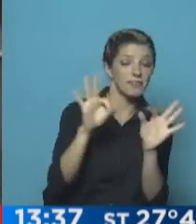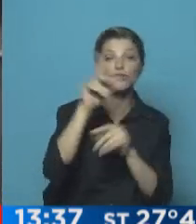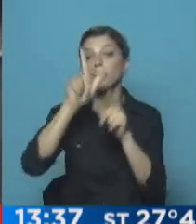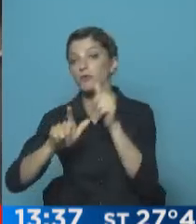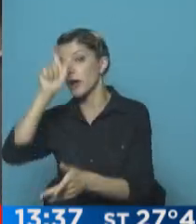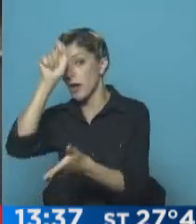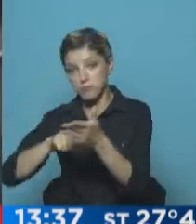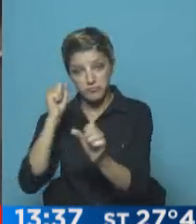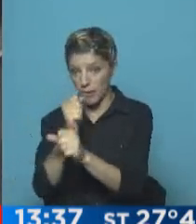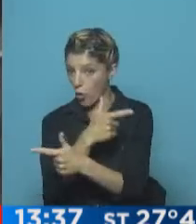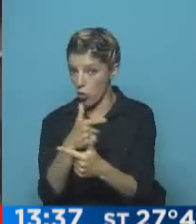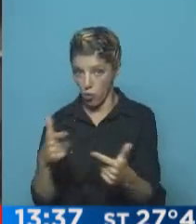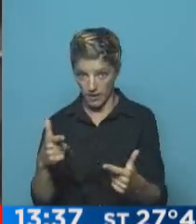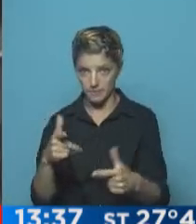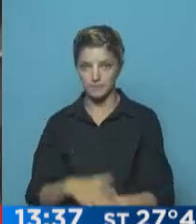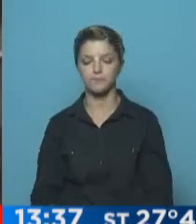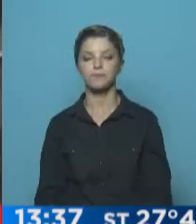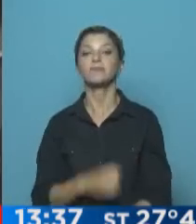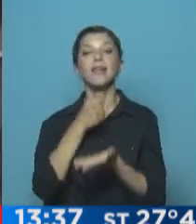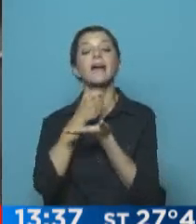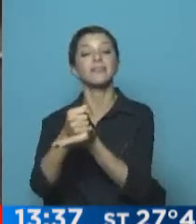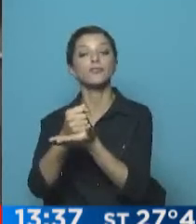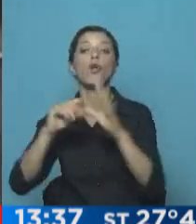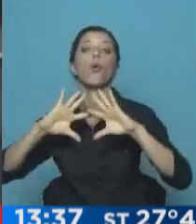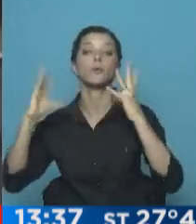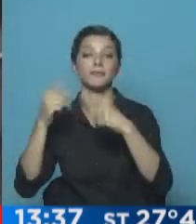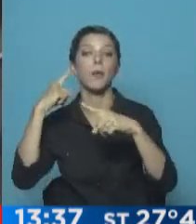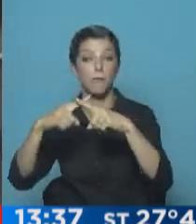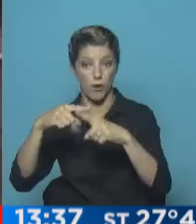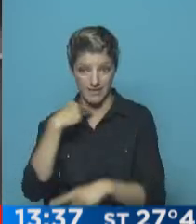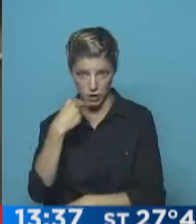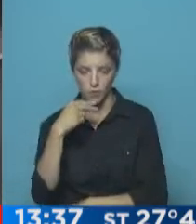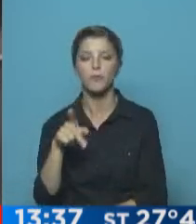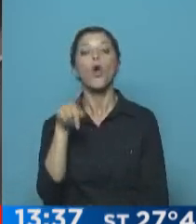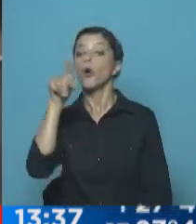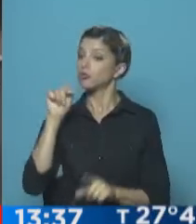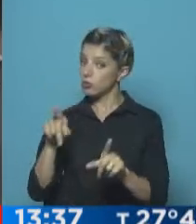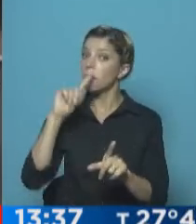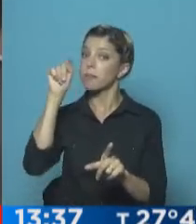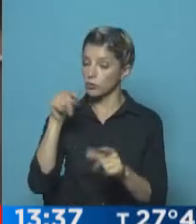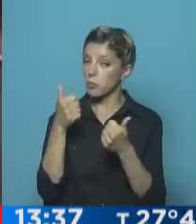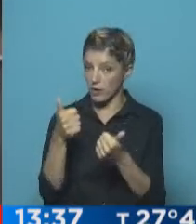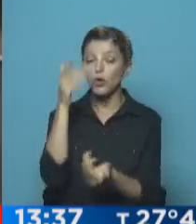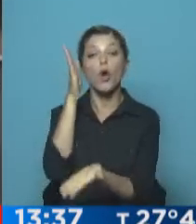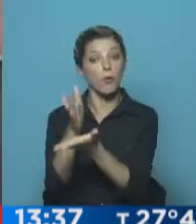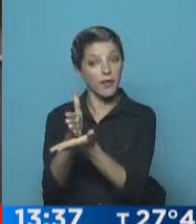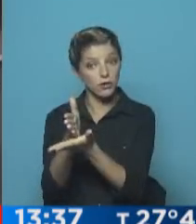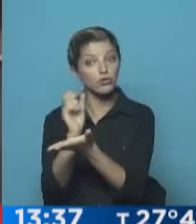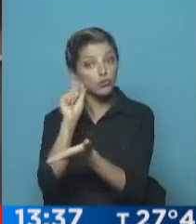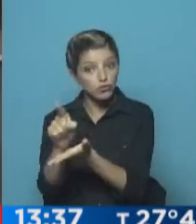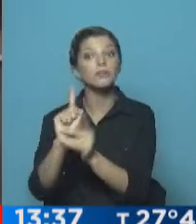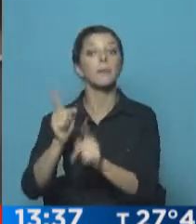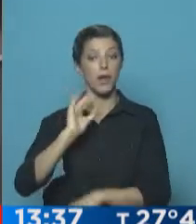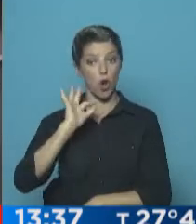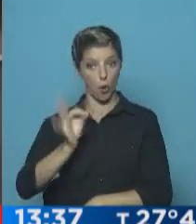registrados que es a través de la asignación de universidad polio Andrea muy buena pregunta a ver como es un derecho hay una obligación